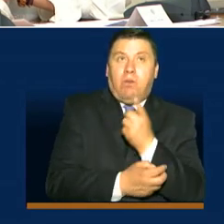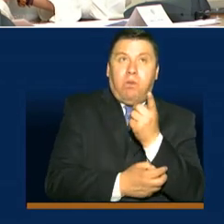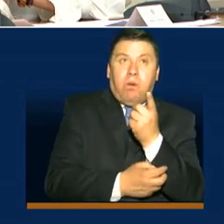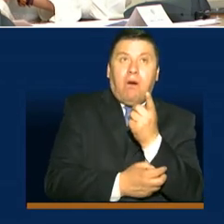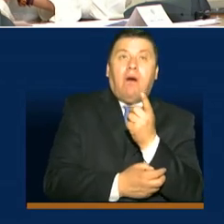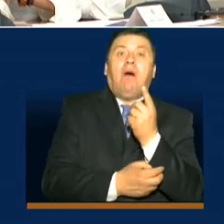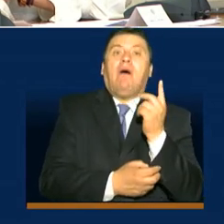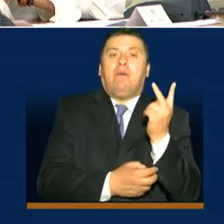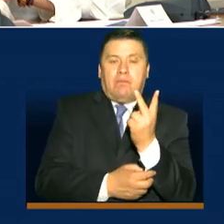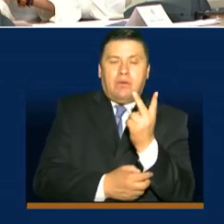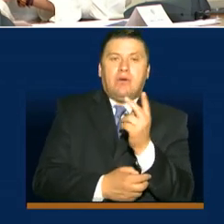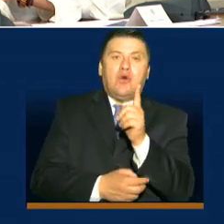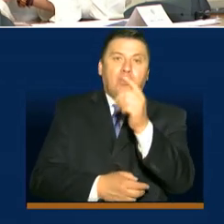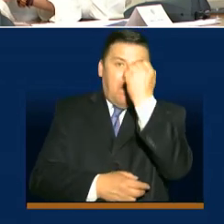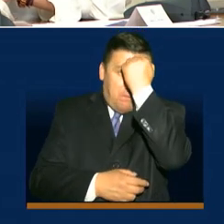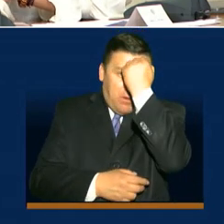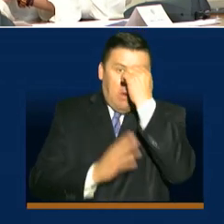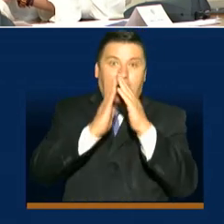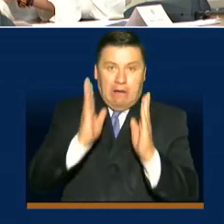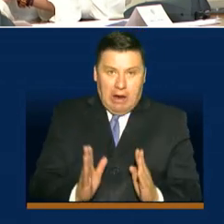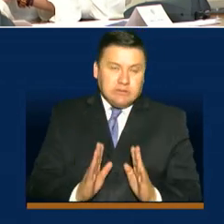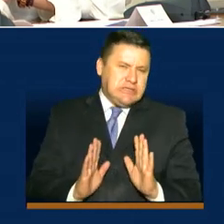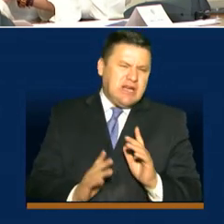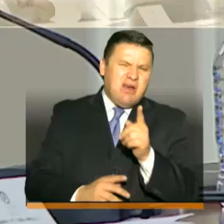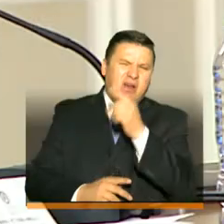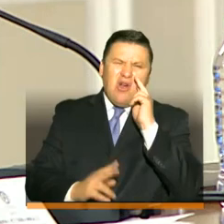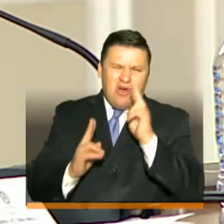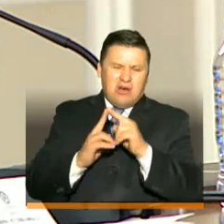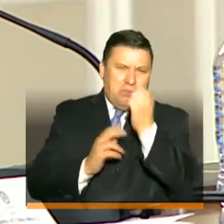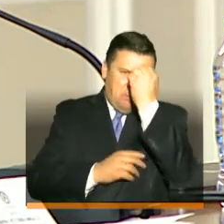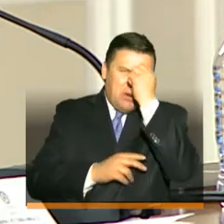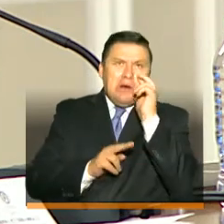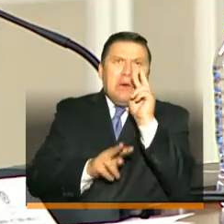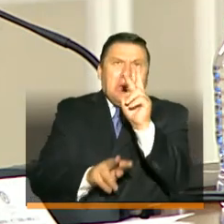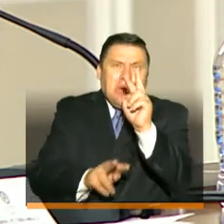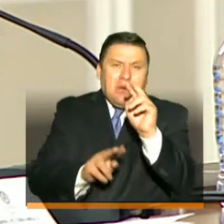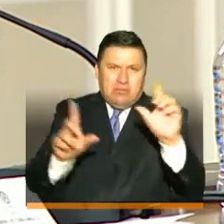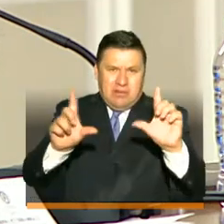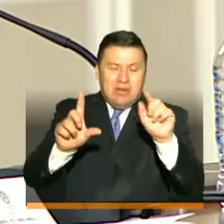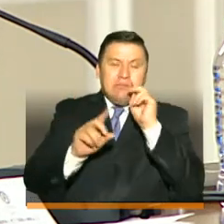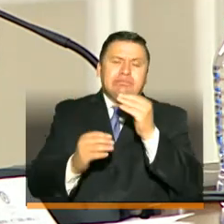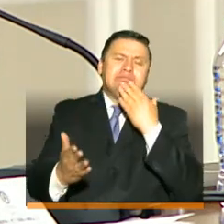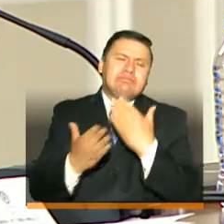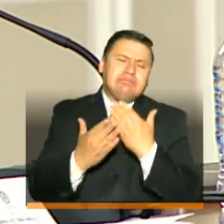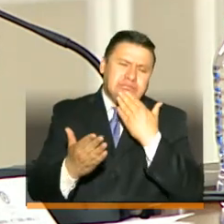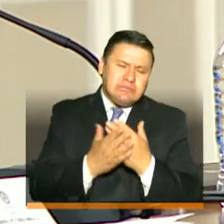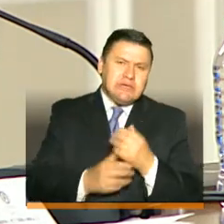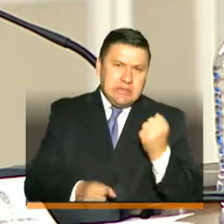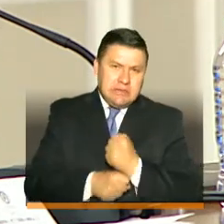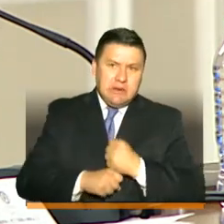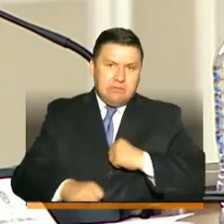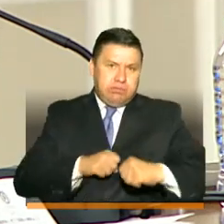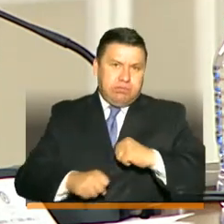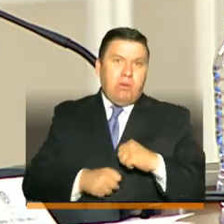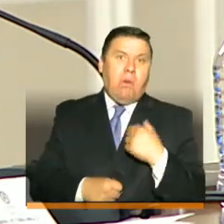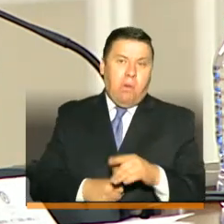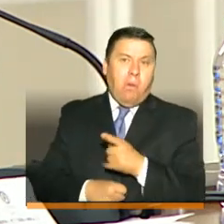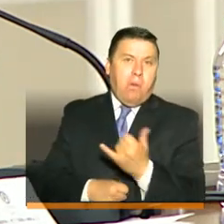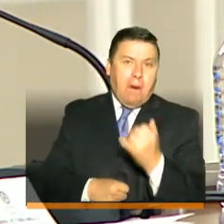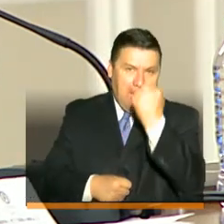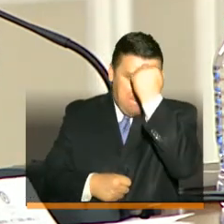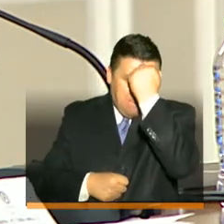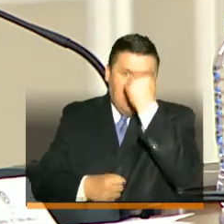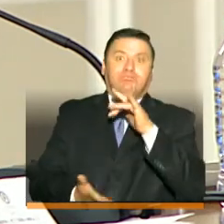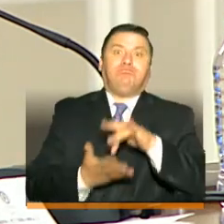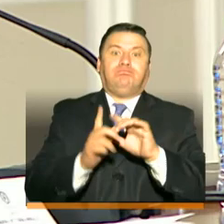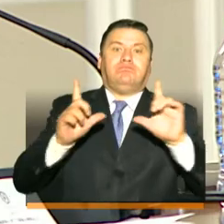nuestra programación. Tu Profe en Casa, que ya hoy es uno de los programas más vistos, y agradecemos muchísimo el papel protagónico que han tenido allí los